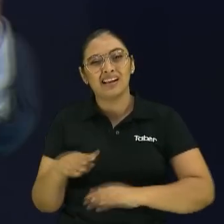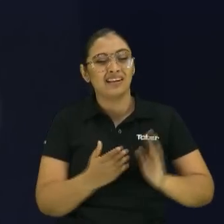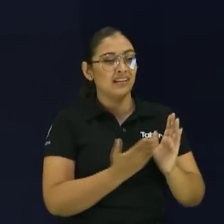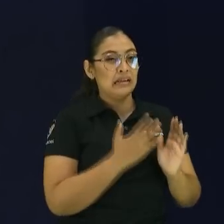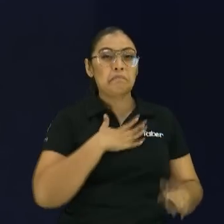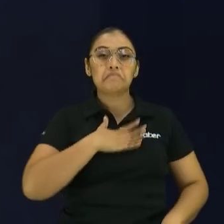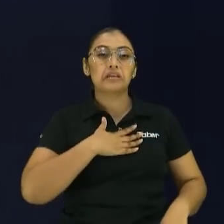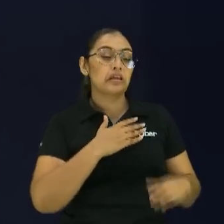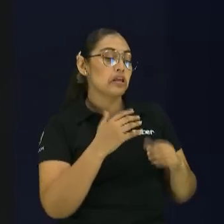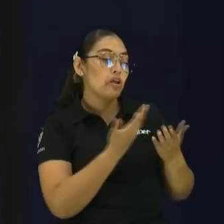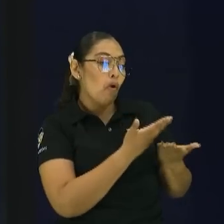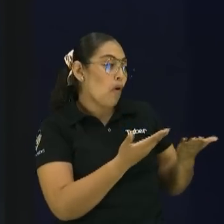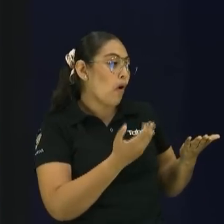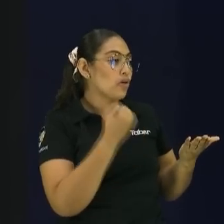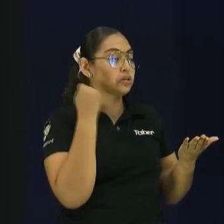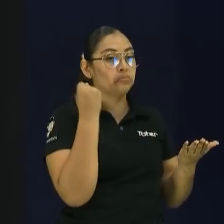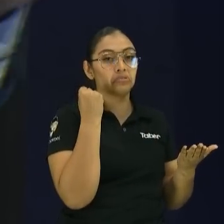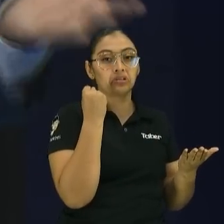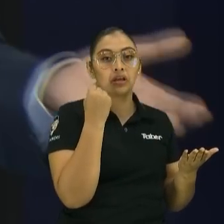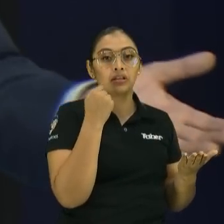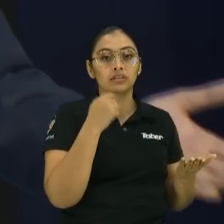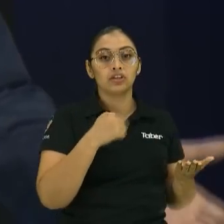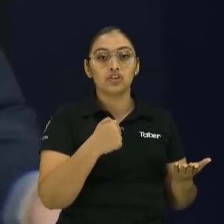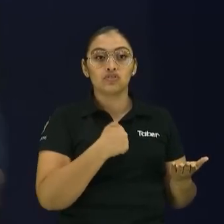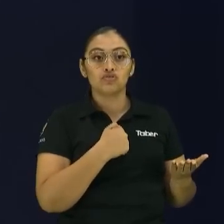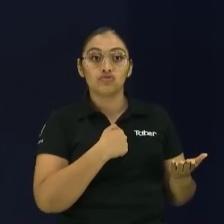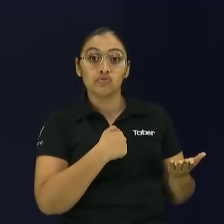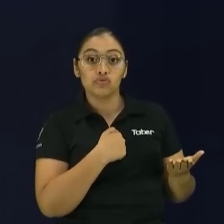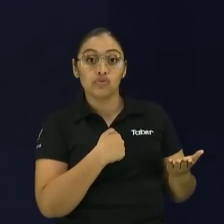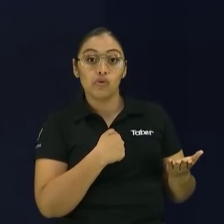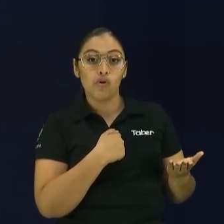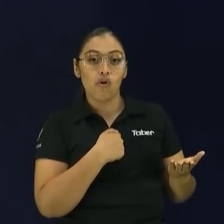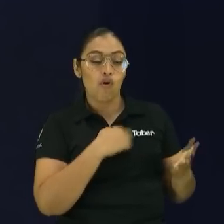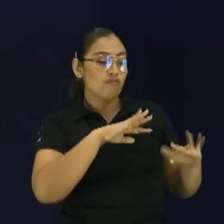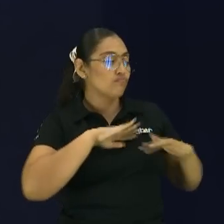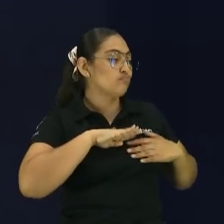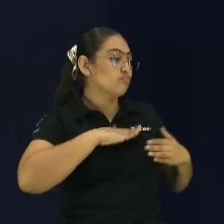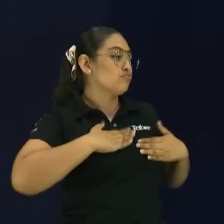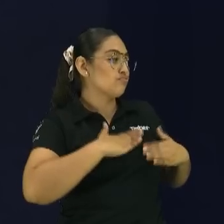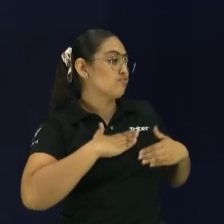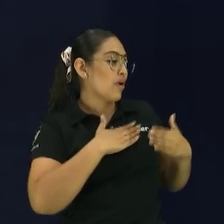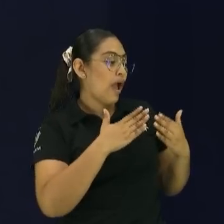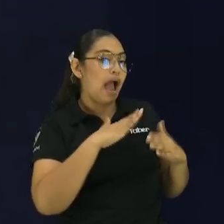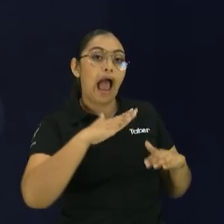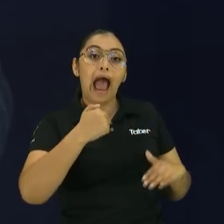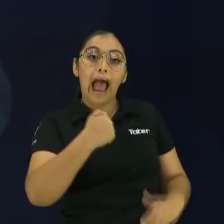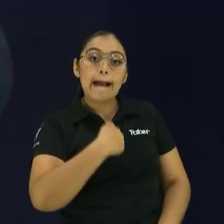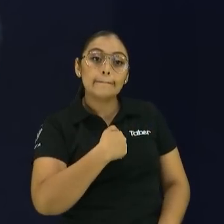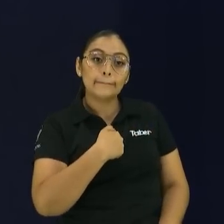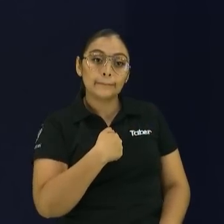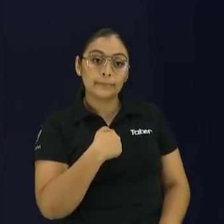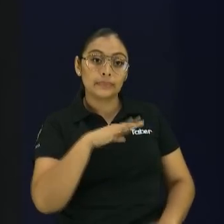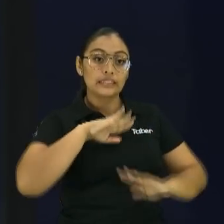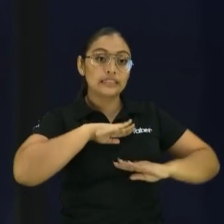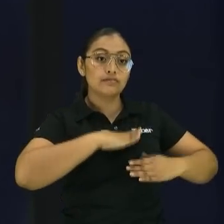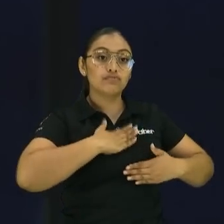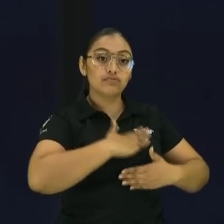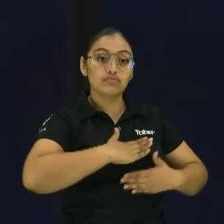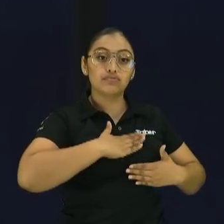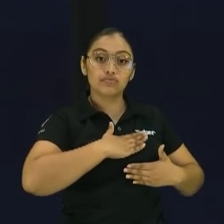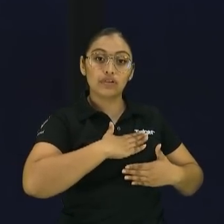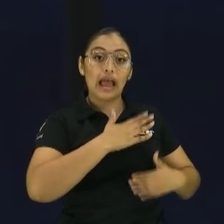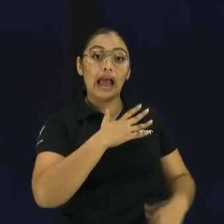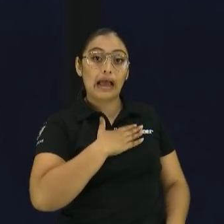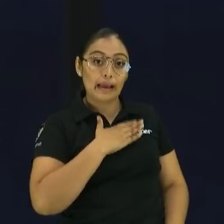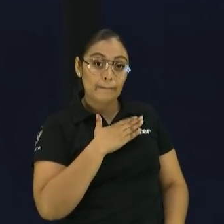son otras mis prioridades el placer y no quiero ponerme religioso pero es la verdad mi prioridad es cualquier otra cosa yo